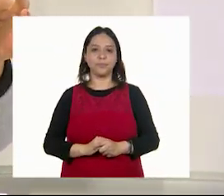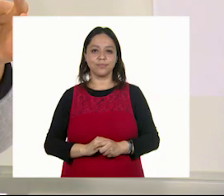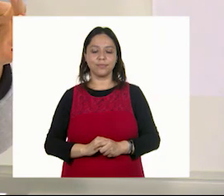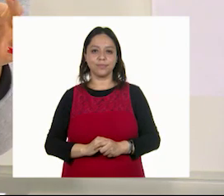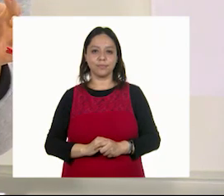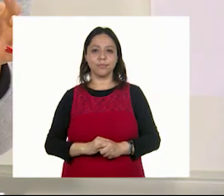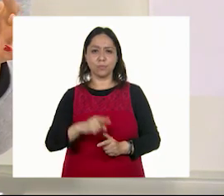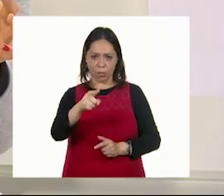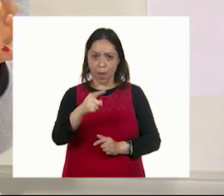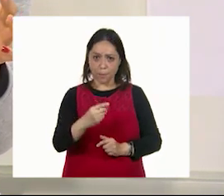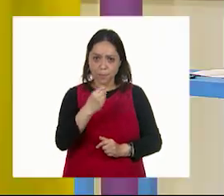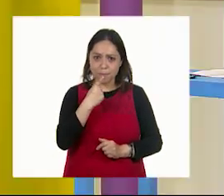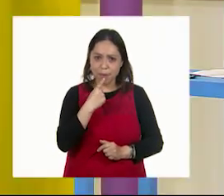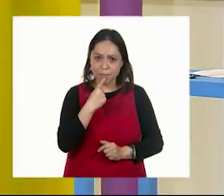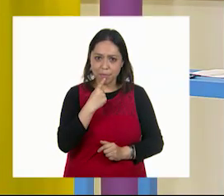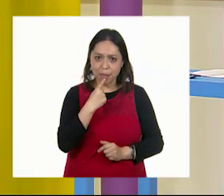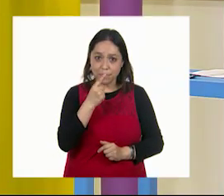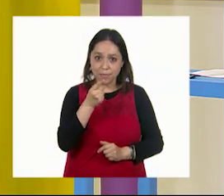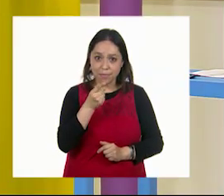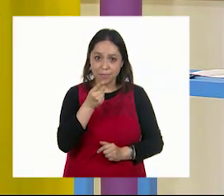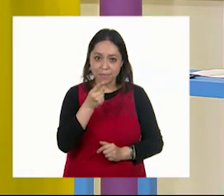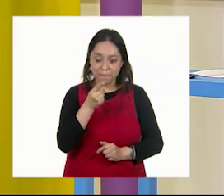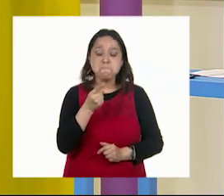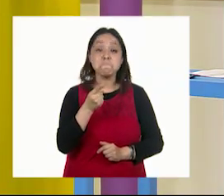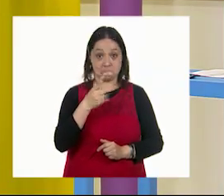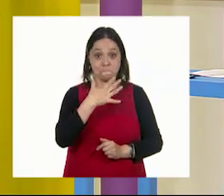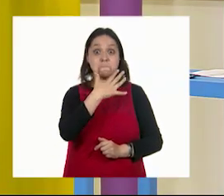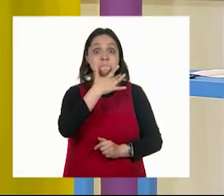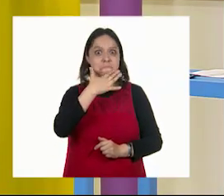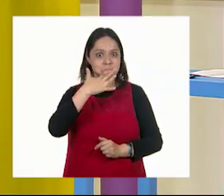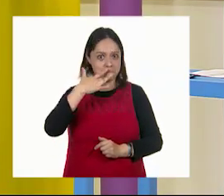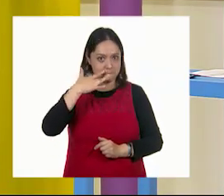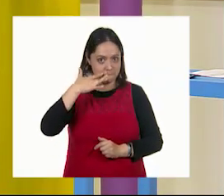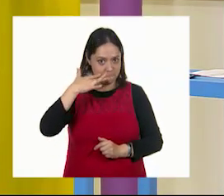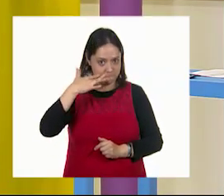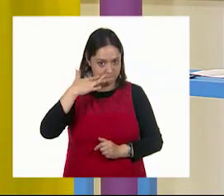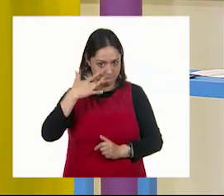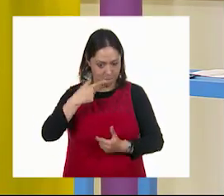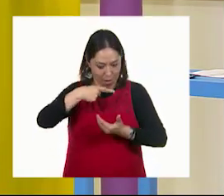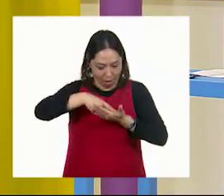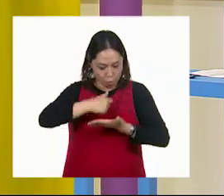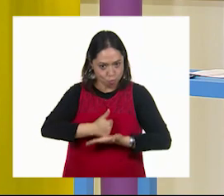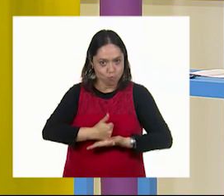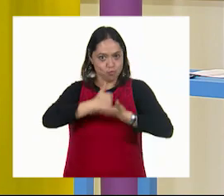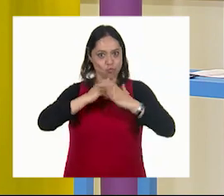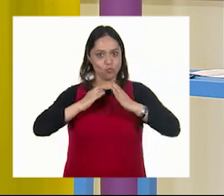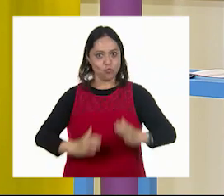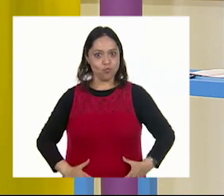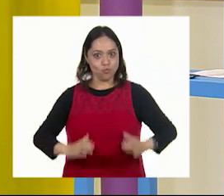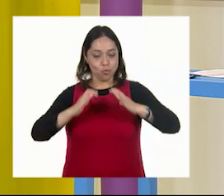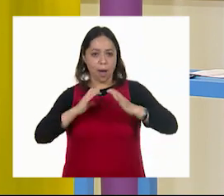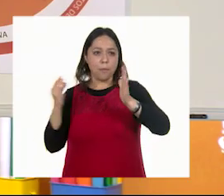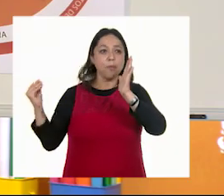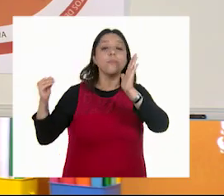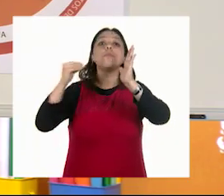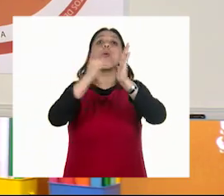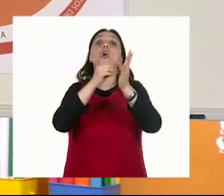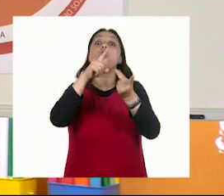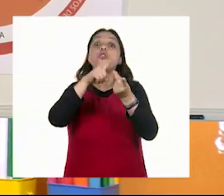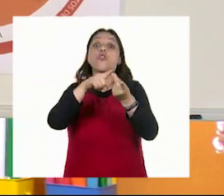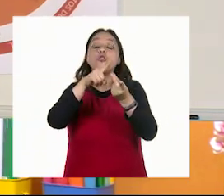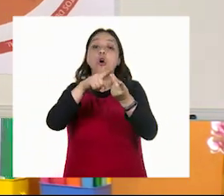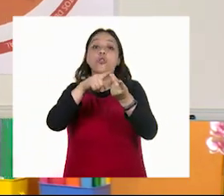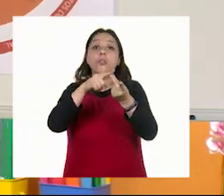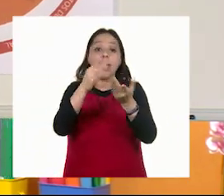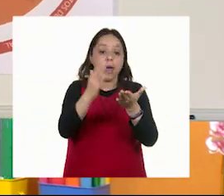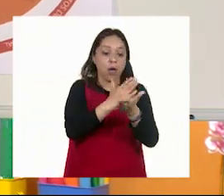¿Ustedes la han probado? Claro que es rica y nutritiva. La avena la vamos a colocar en donde dice cereales.